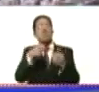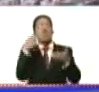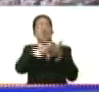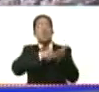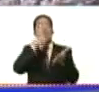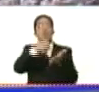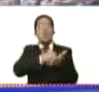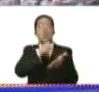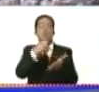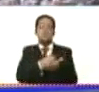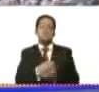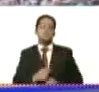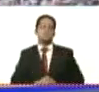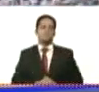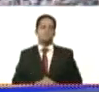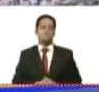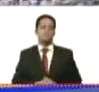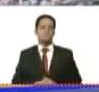Irrumpió.